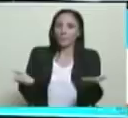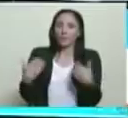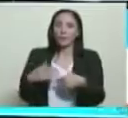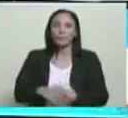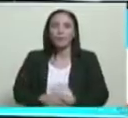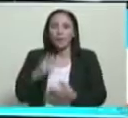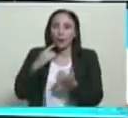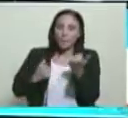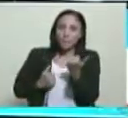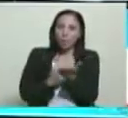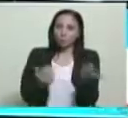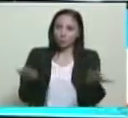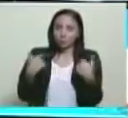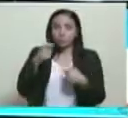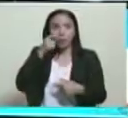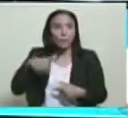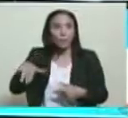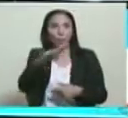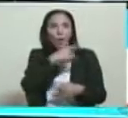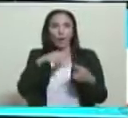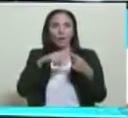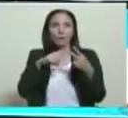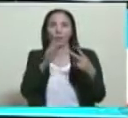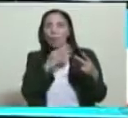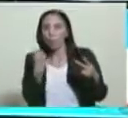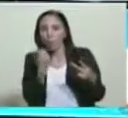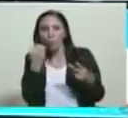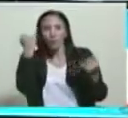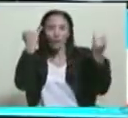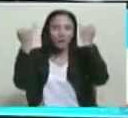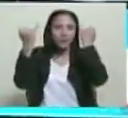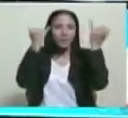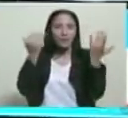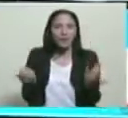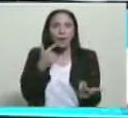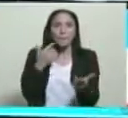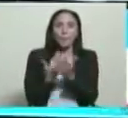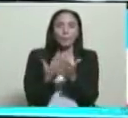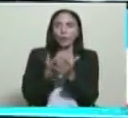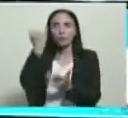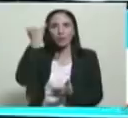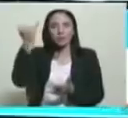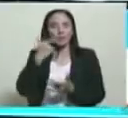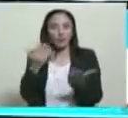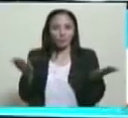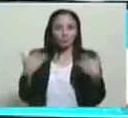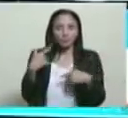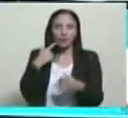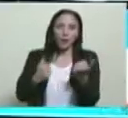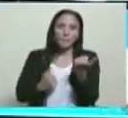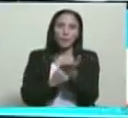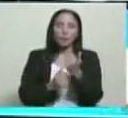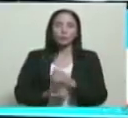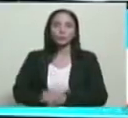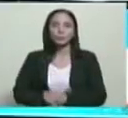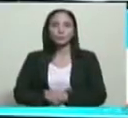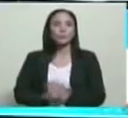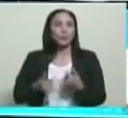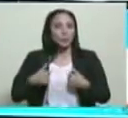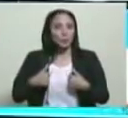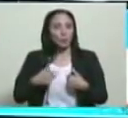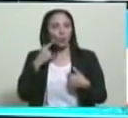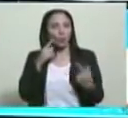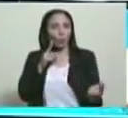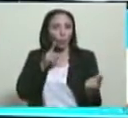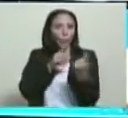del pueblo organizado, del poder popular, sus ideas, sus propuestas. Yo soy un gobierno obedencial.